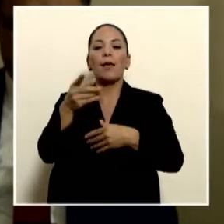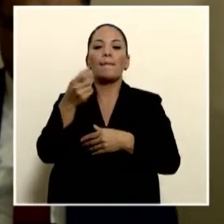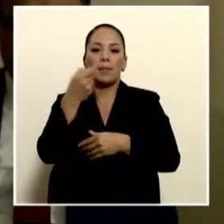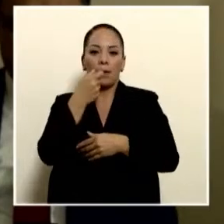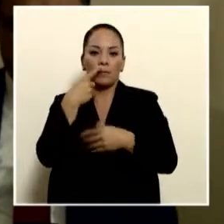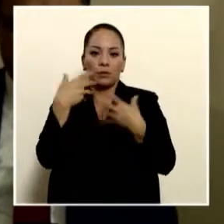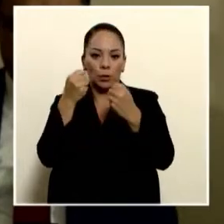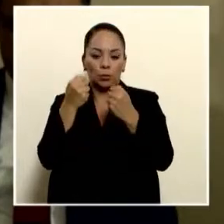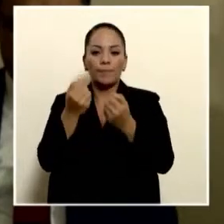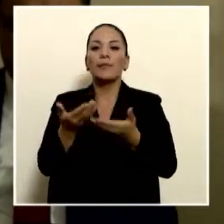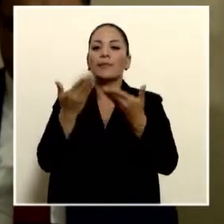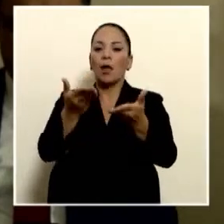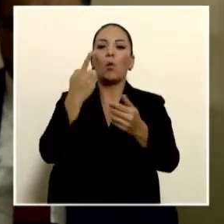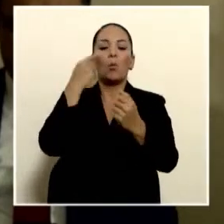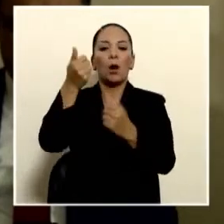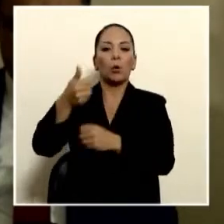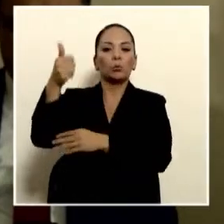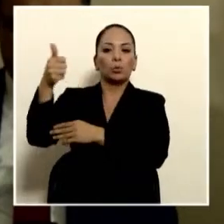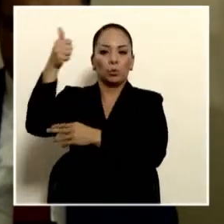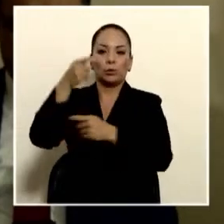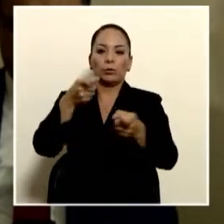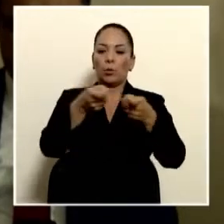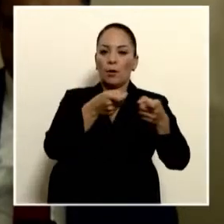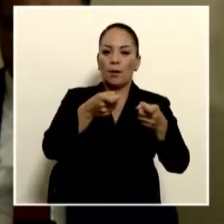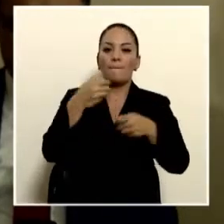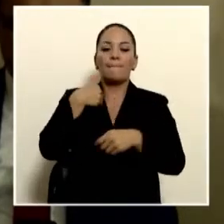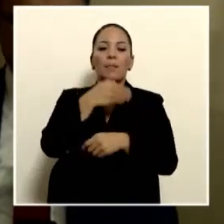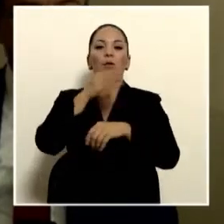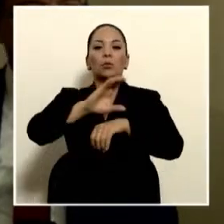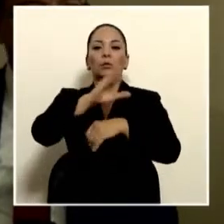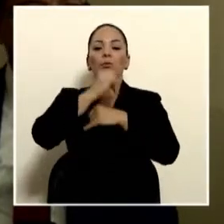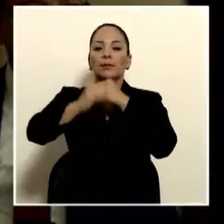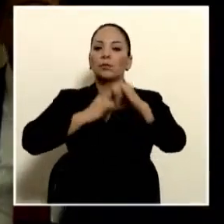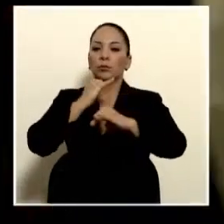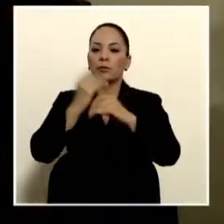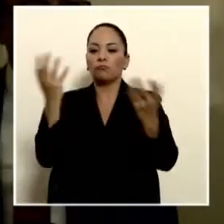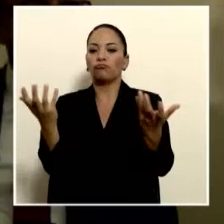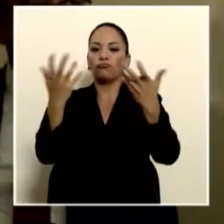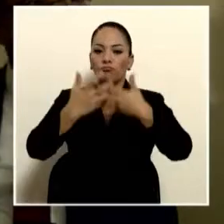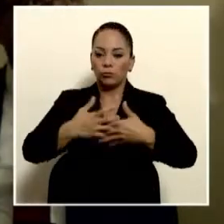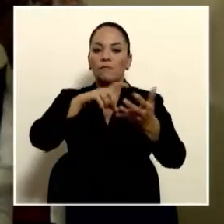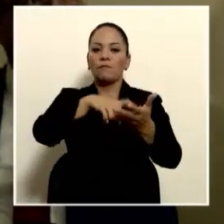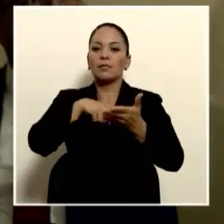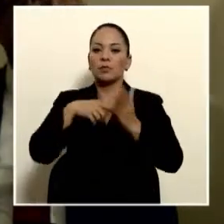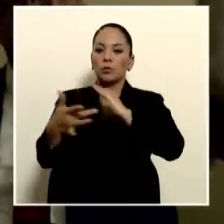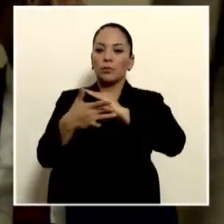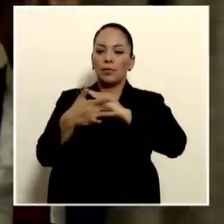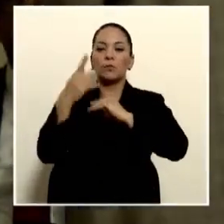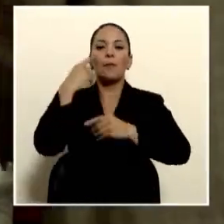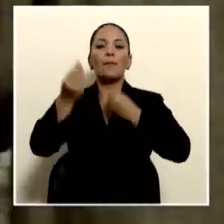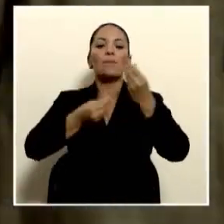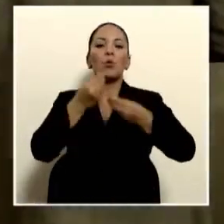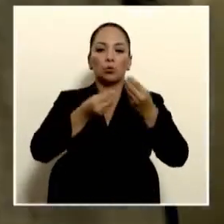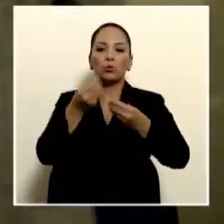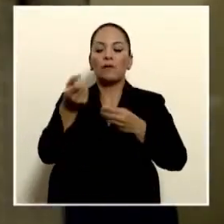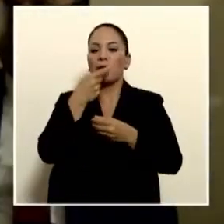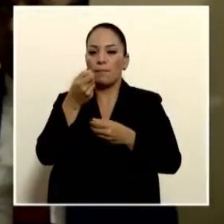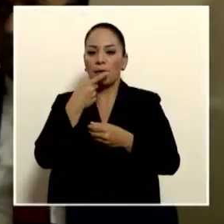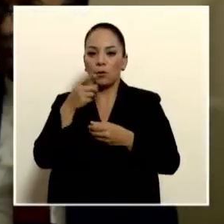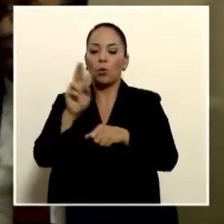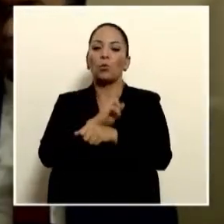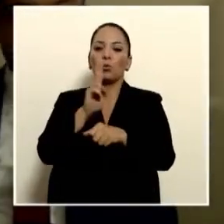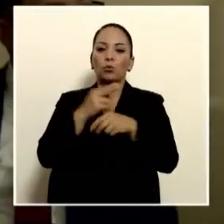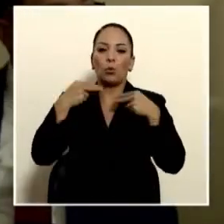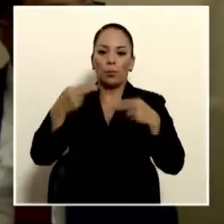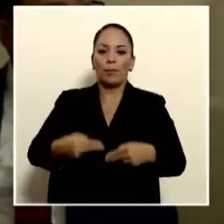otorgados por las autoridades reguladoras, miembros del Consejo Internacional de Armonización de Requisitos Técnicos para Productos Farmacéuticos de